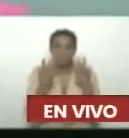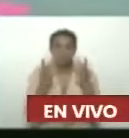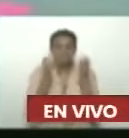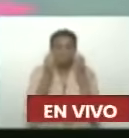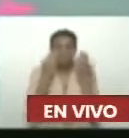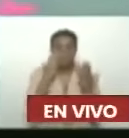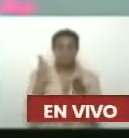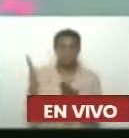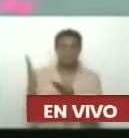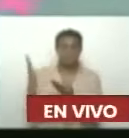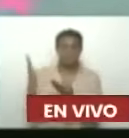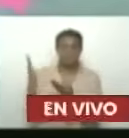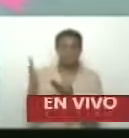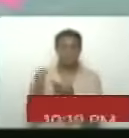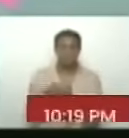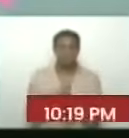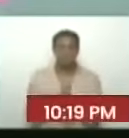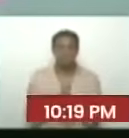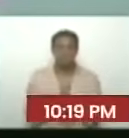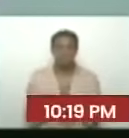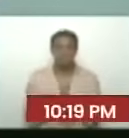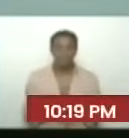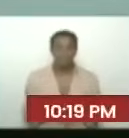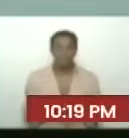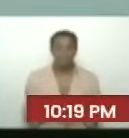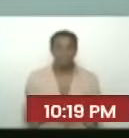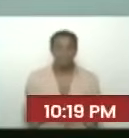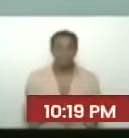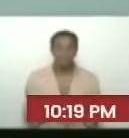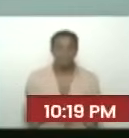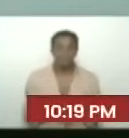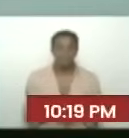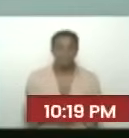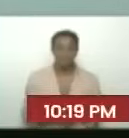Impresionante. Vamos a ver, mira.